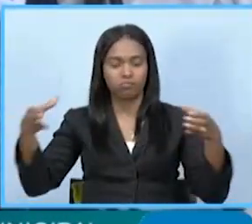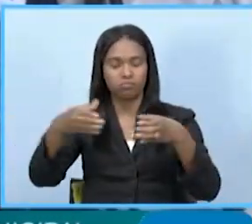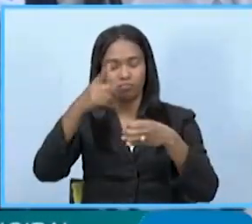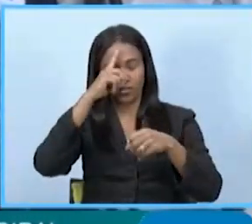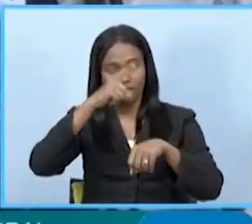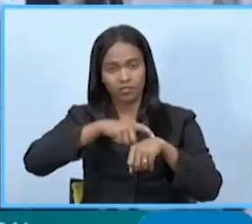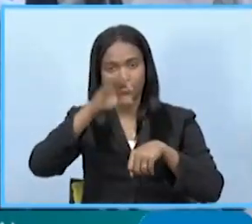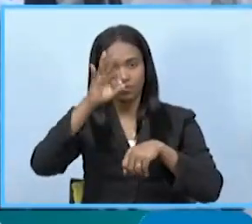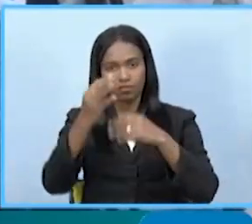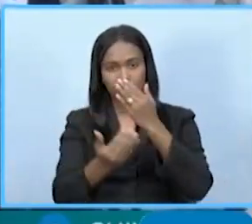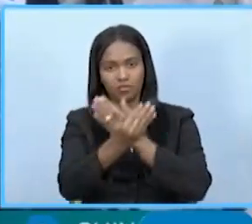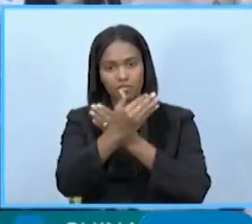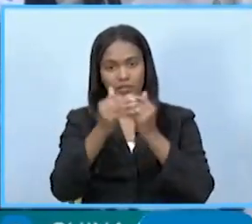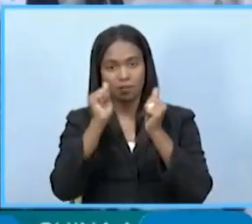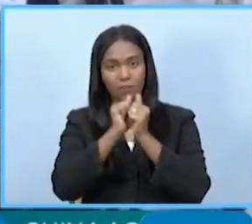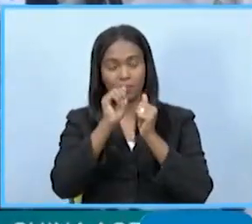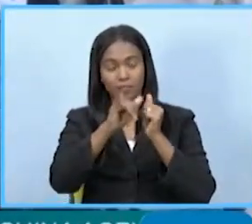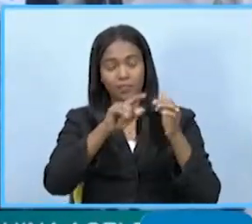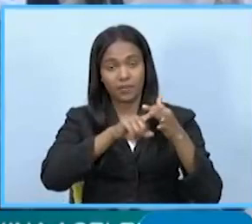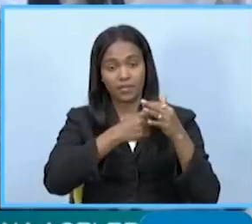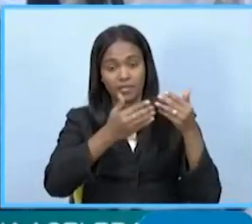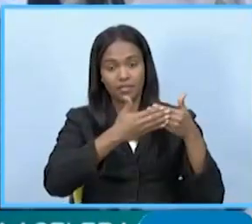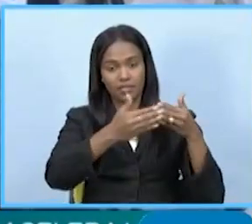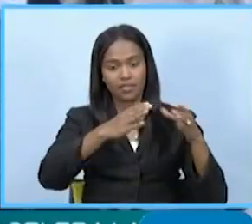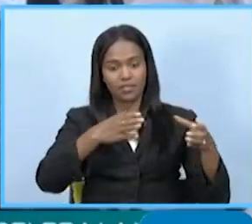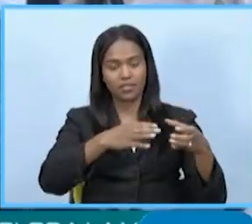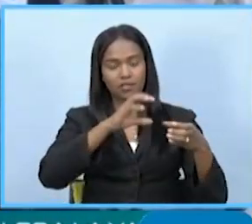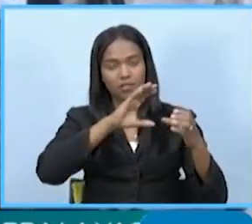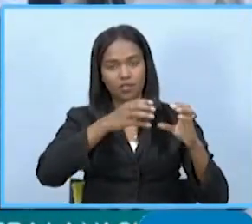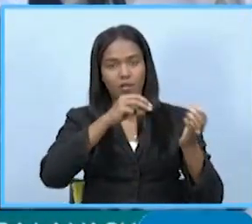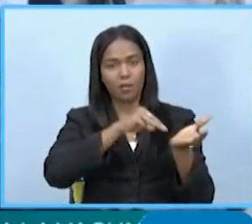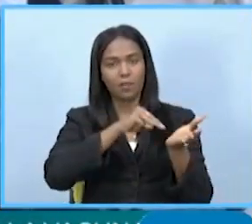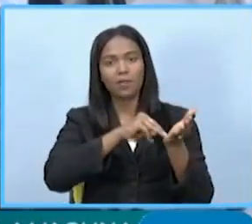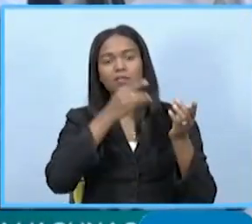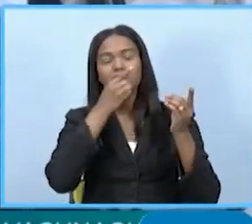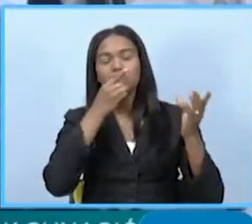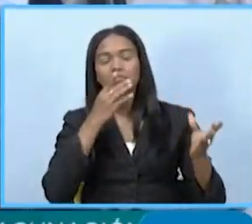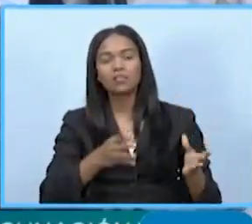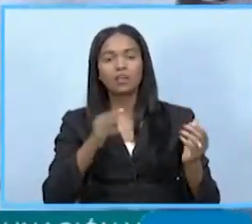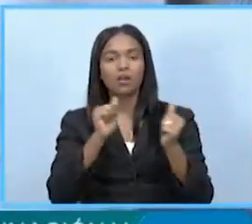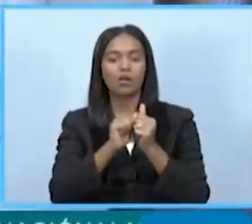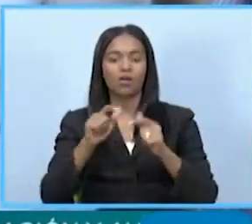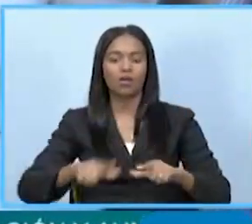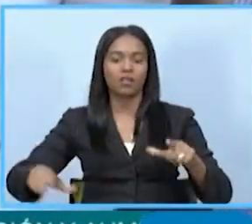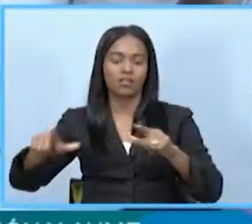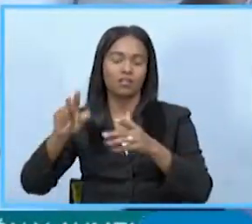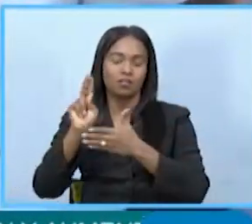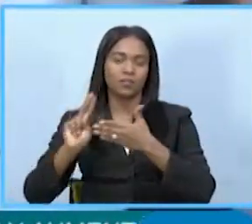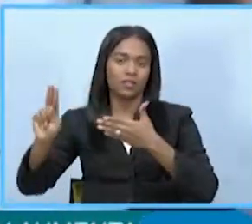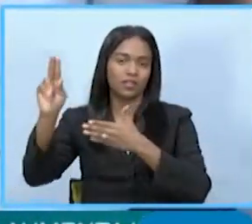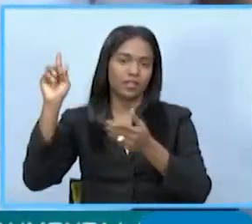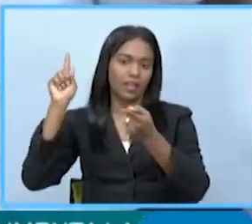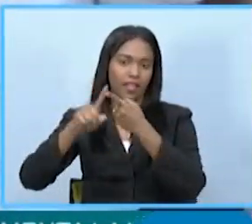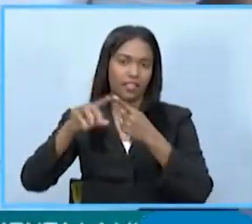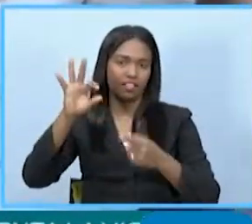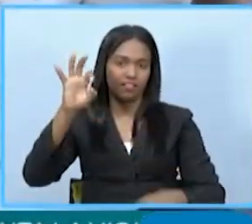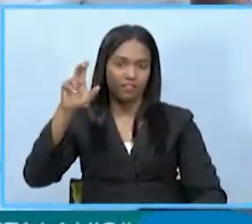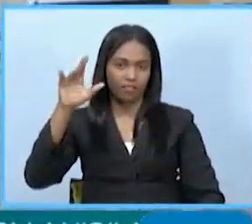las 9 de la mañana y partirá desde la sede del Colegio Médico Dominicano, la zona universitaria, hasta arribar a la